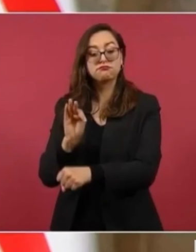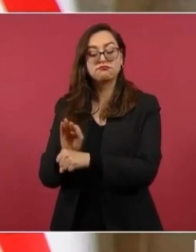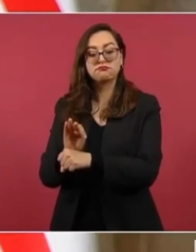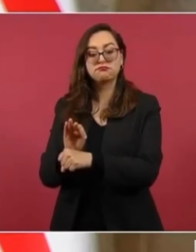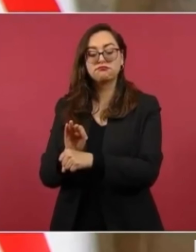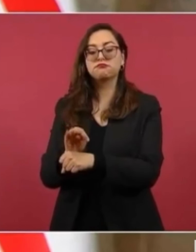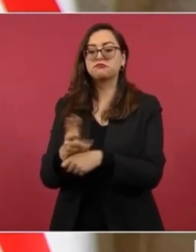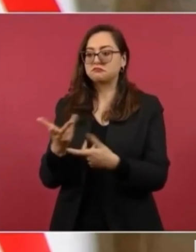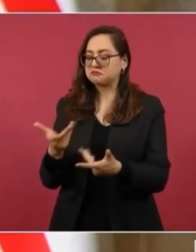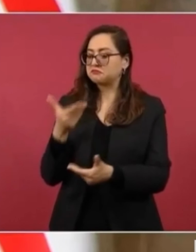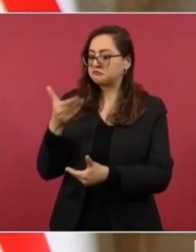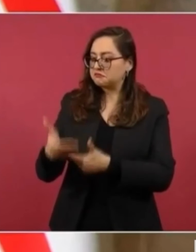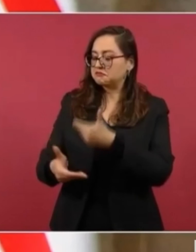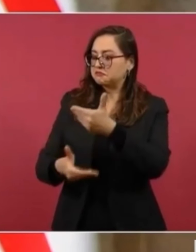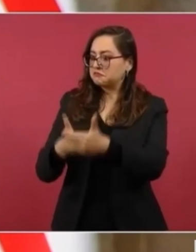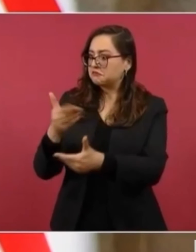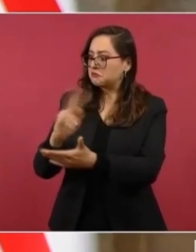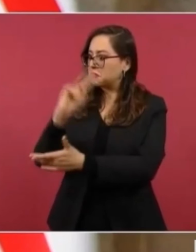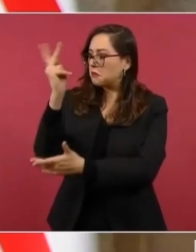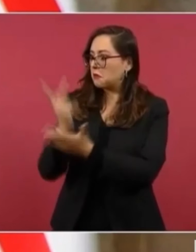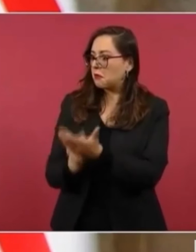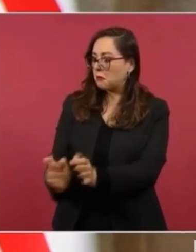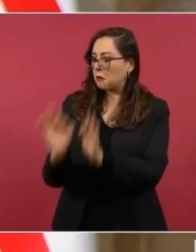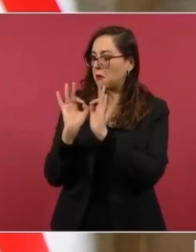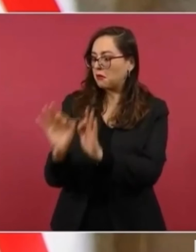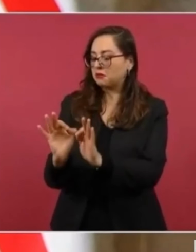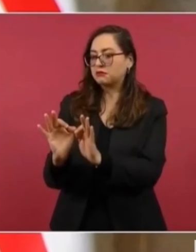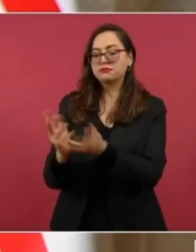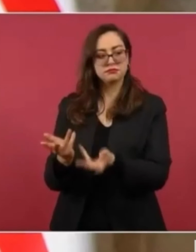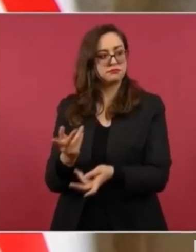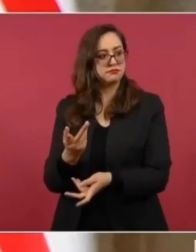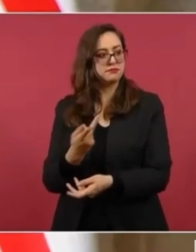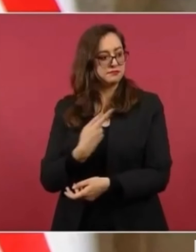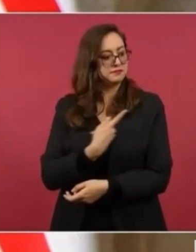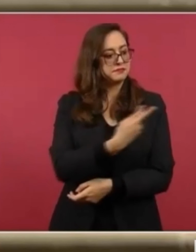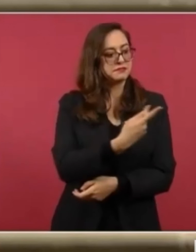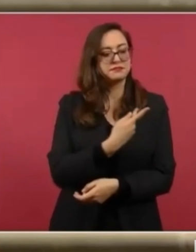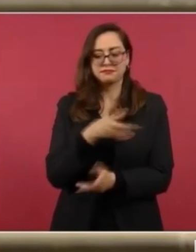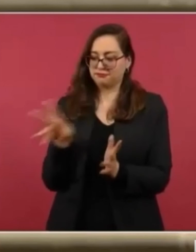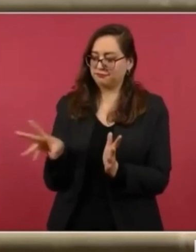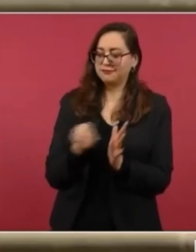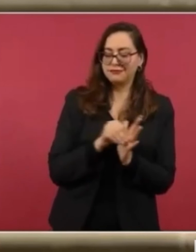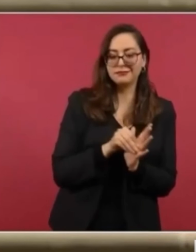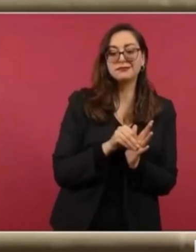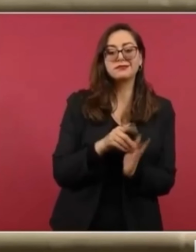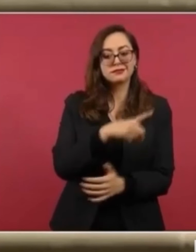un camino a seguir, el de la migración